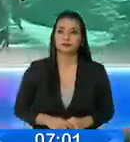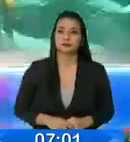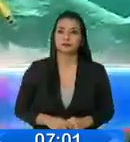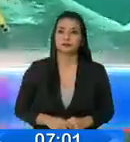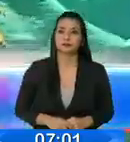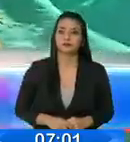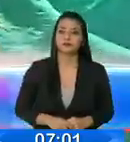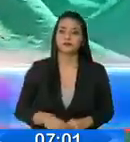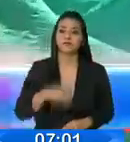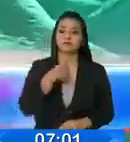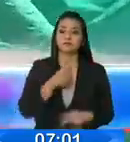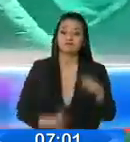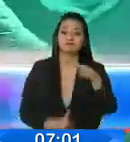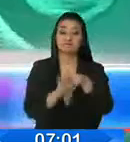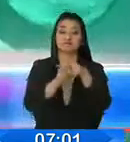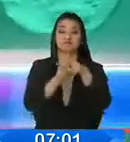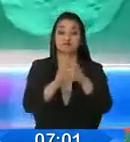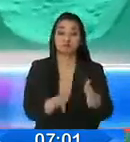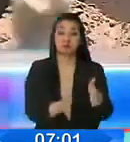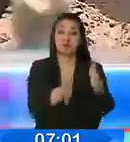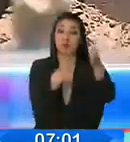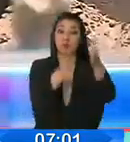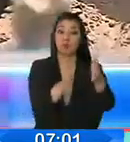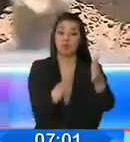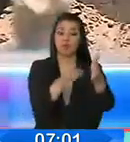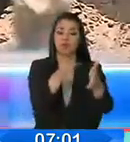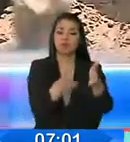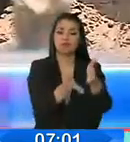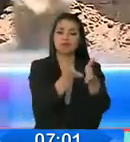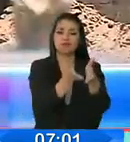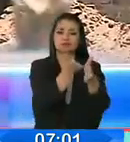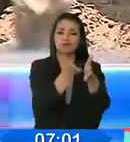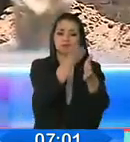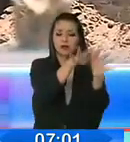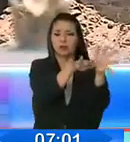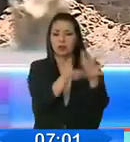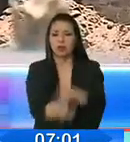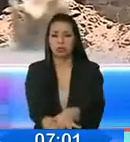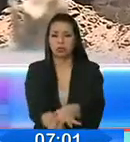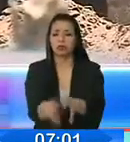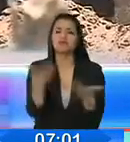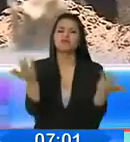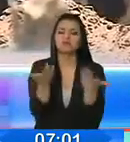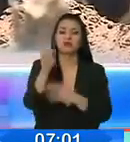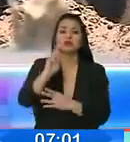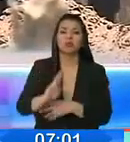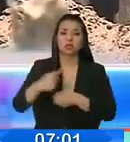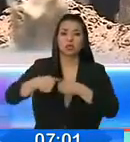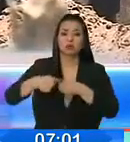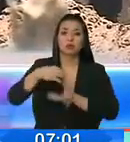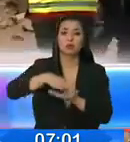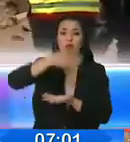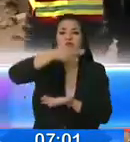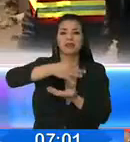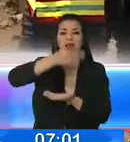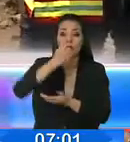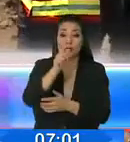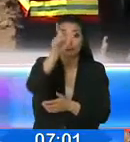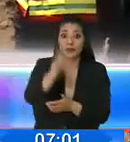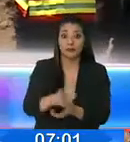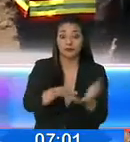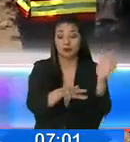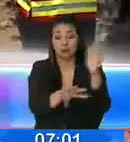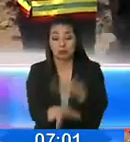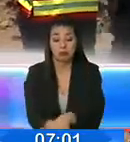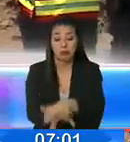Un incidente con el colapso de un muro en el sector de la Magdalena, al sur de Quito, cobró la vida de una persona tras quedar atrapada bajo